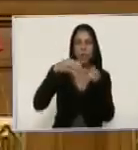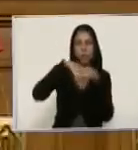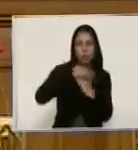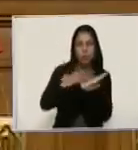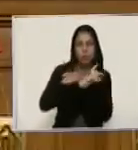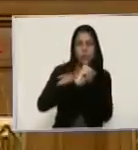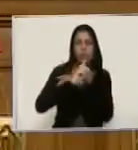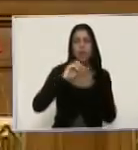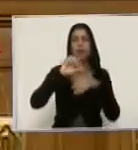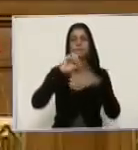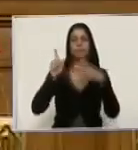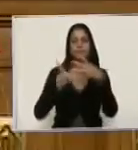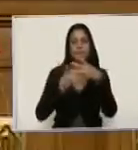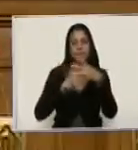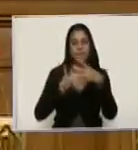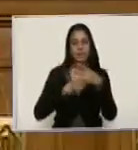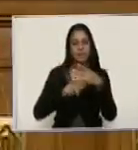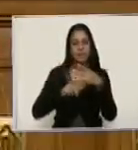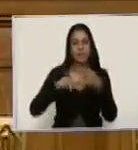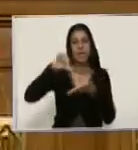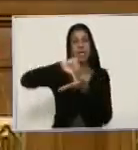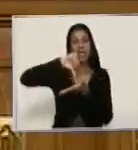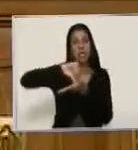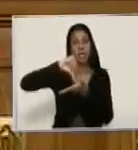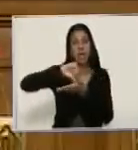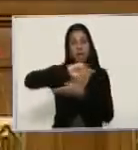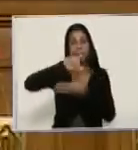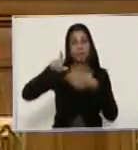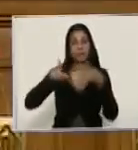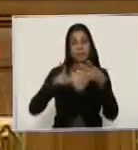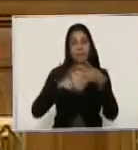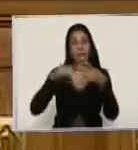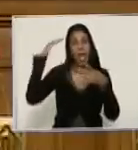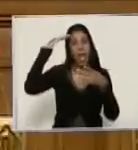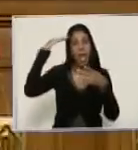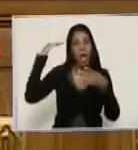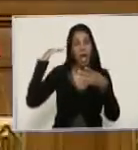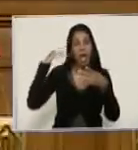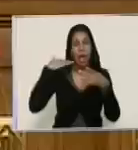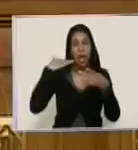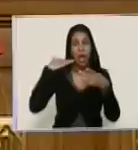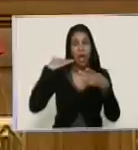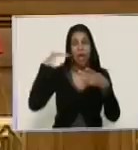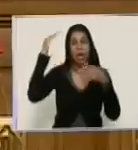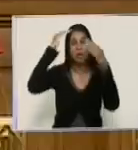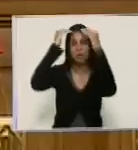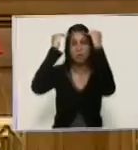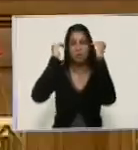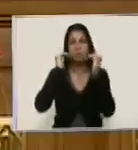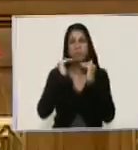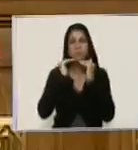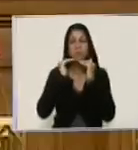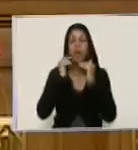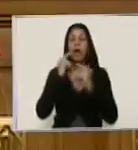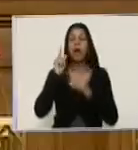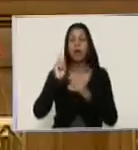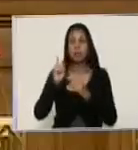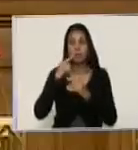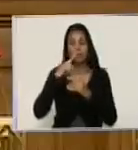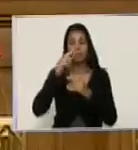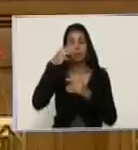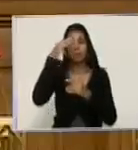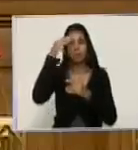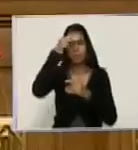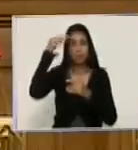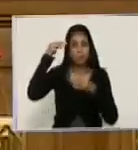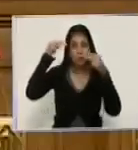planeta? Arabia Saudita, el reino de Arabia Saudita. Bueno, de un día para otro, los medios